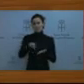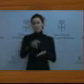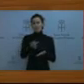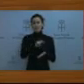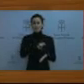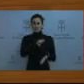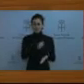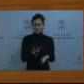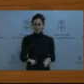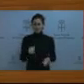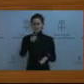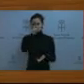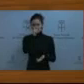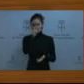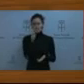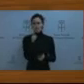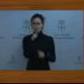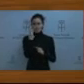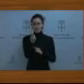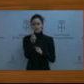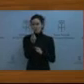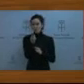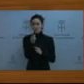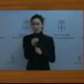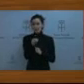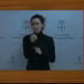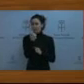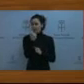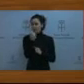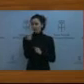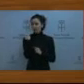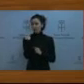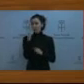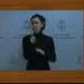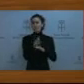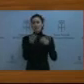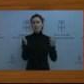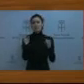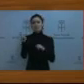Yo le recuerdo que hace poco más de un año hubo una propuesta en el Parlamento Europeo